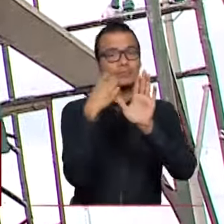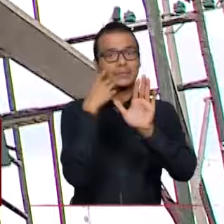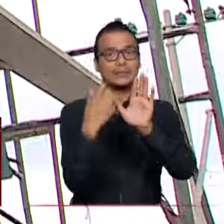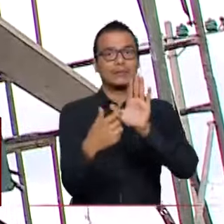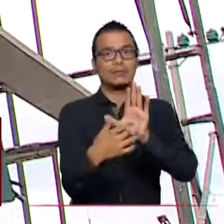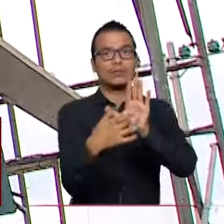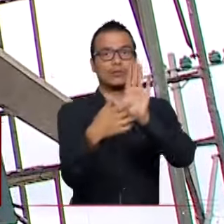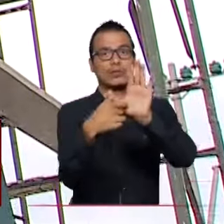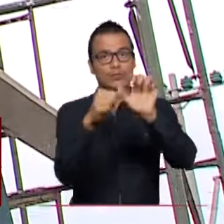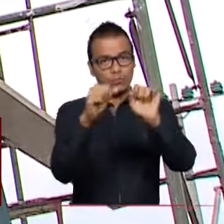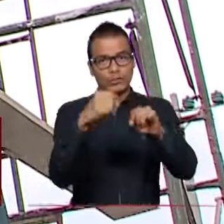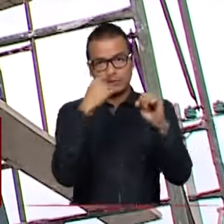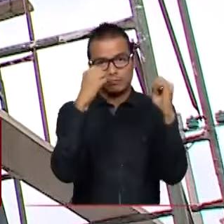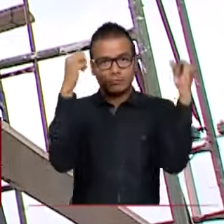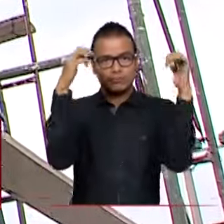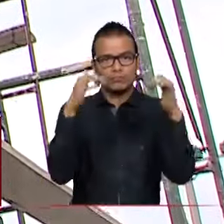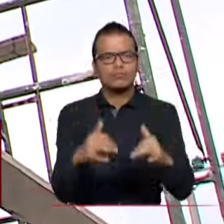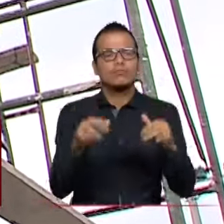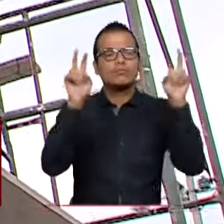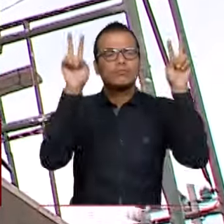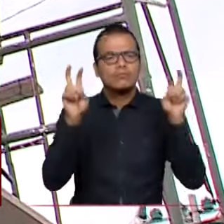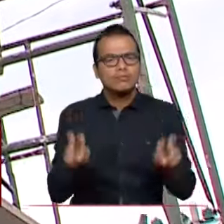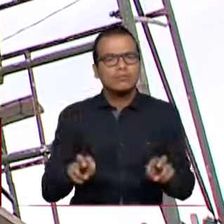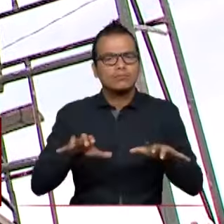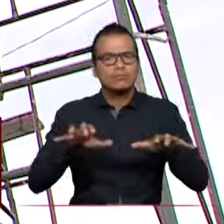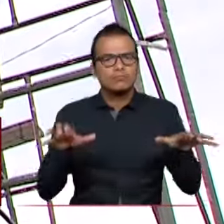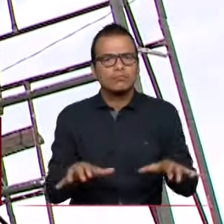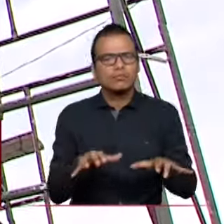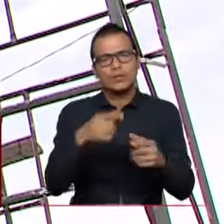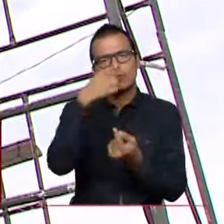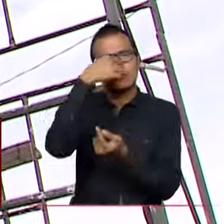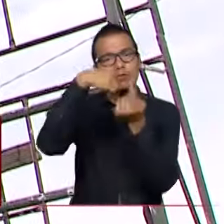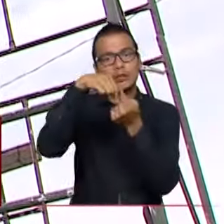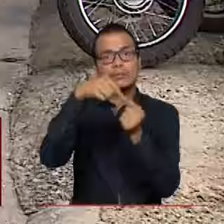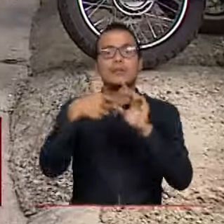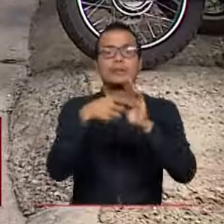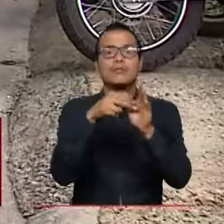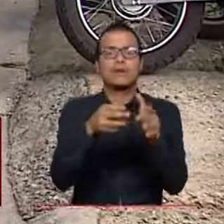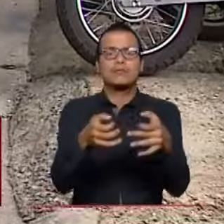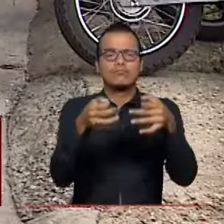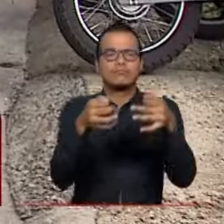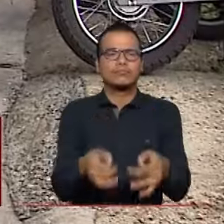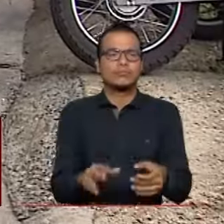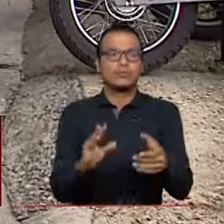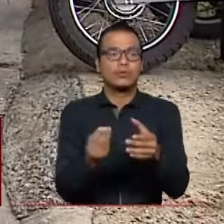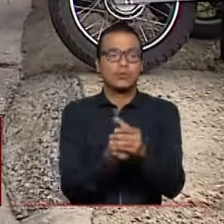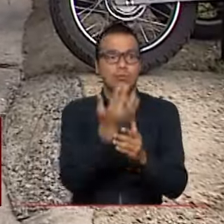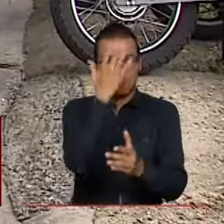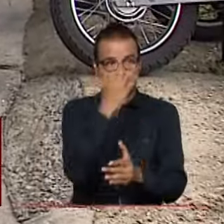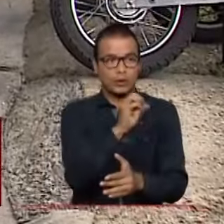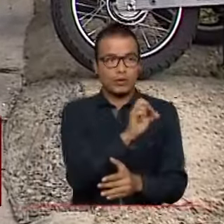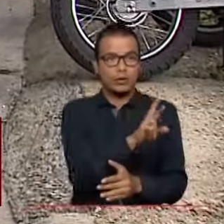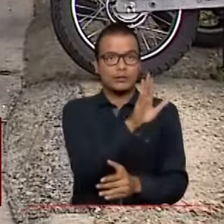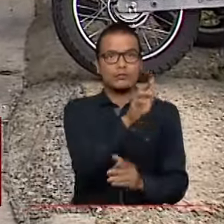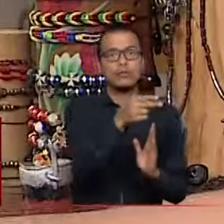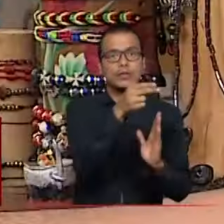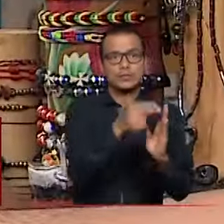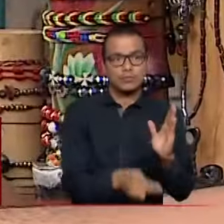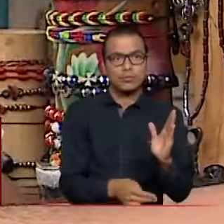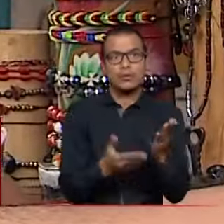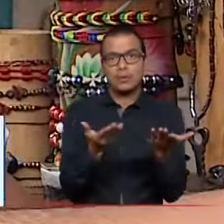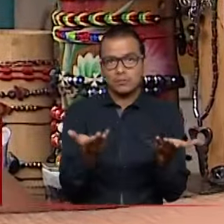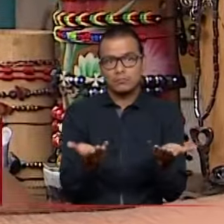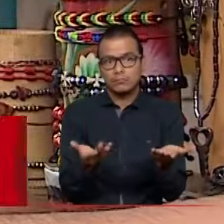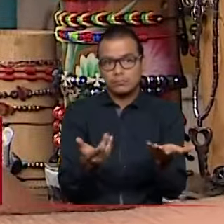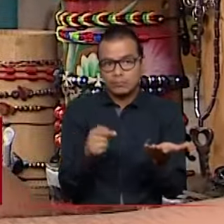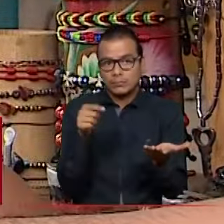clave en la búsqueda de la inclusión, en lo que hoy califican como parte importante de la historia del oriente de Cali. Hacer que llegue